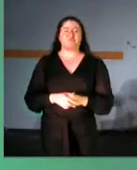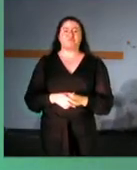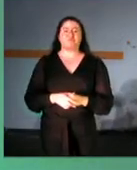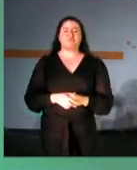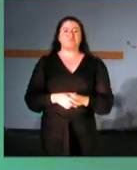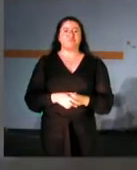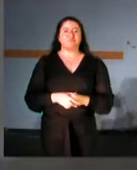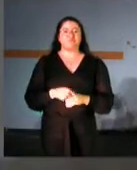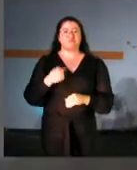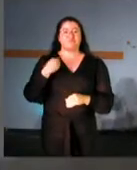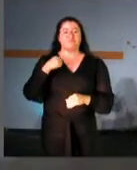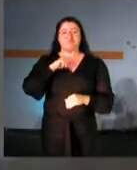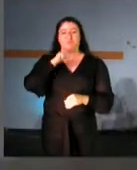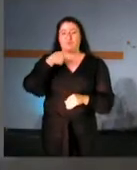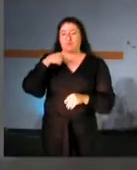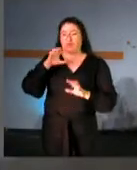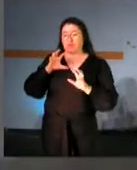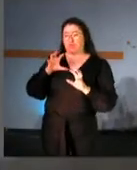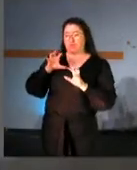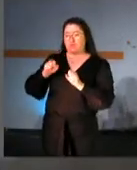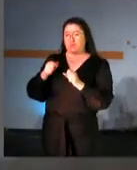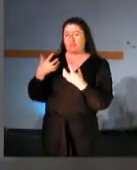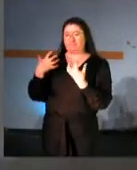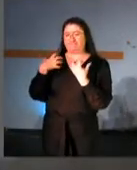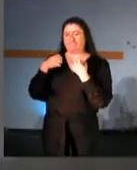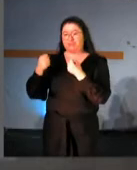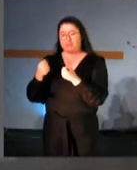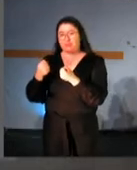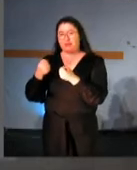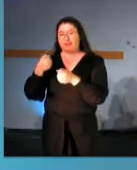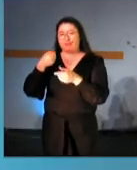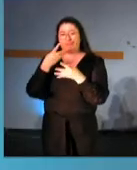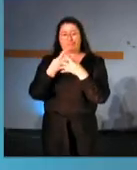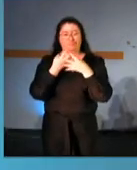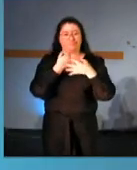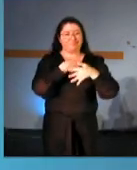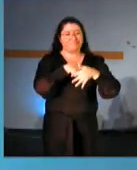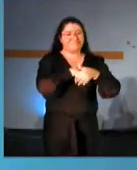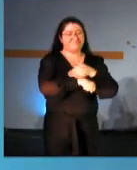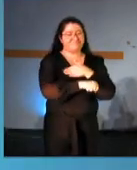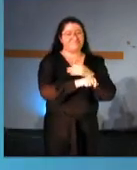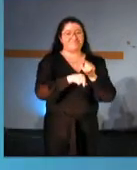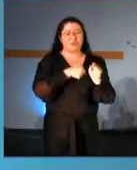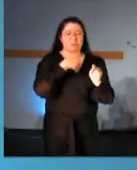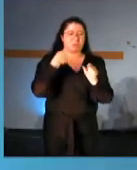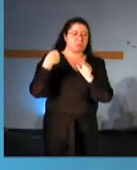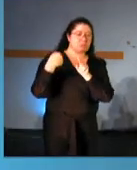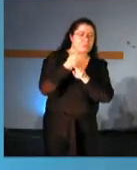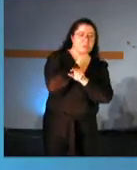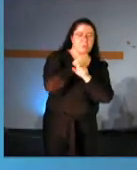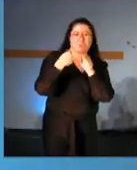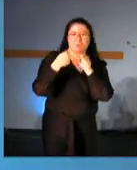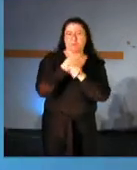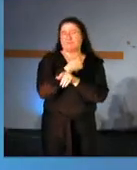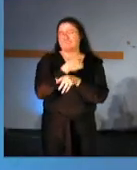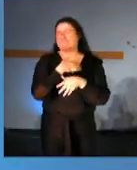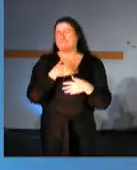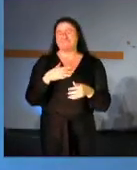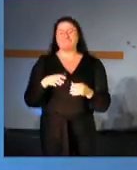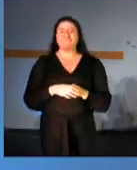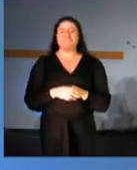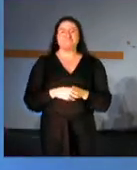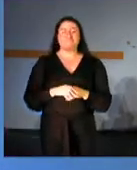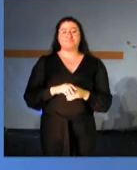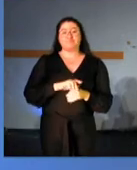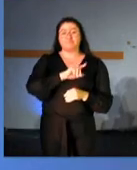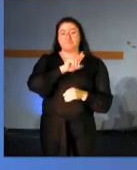Fui capturada, fui presa y torturada por el somocismo. Y cuando salí